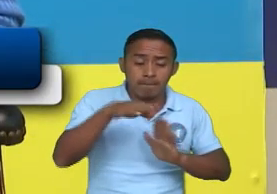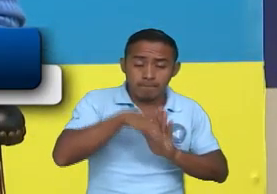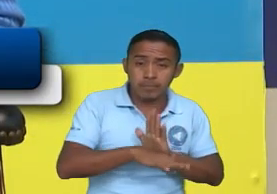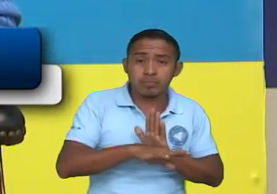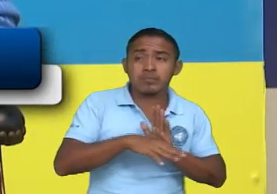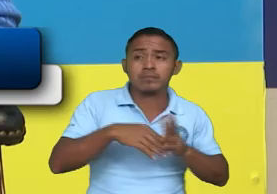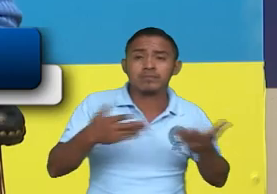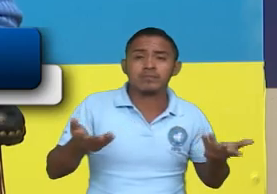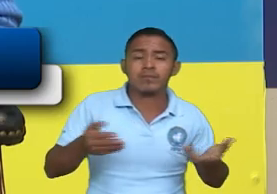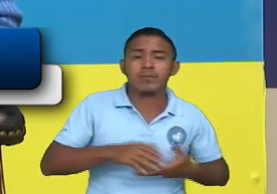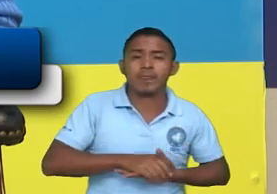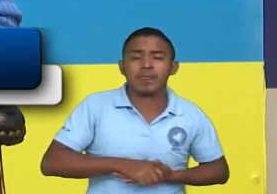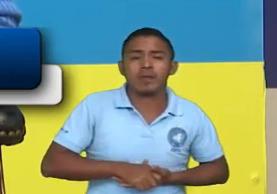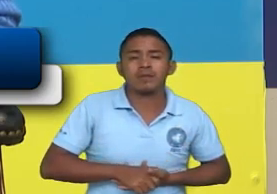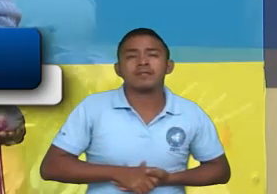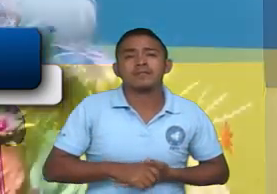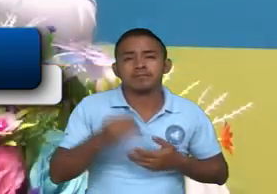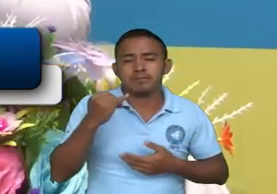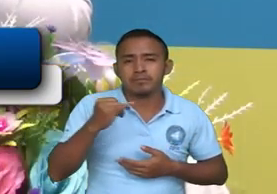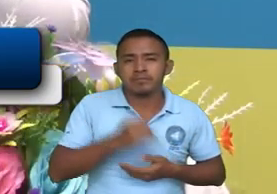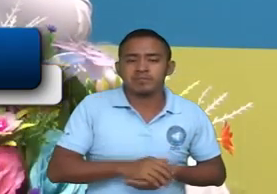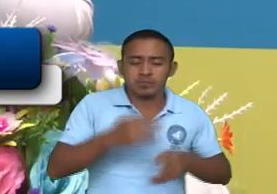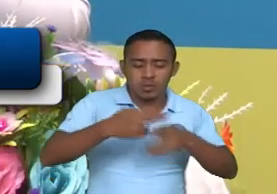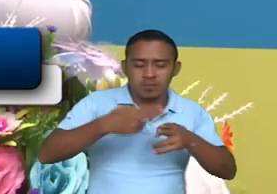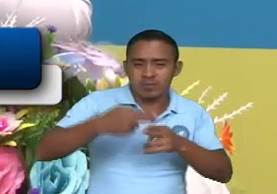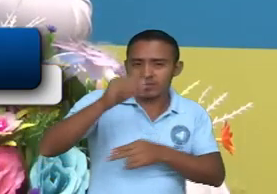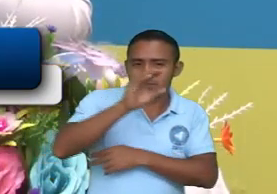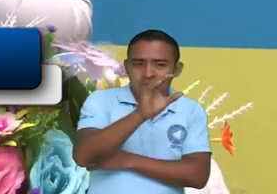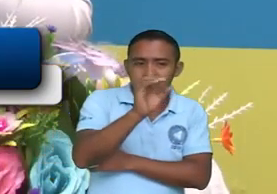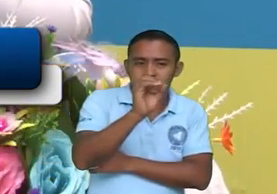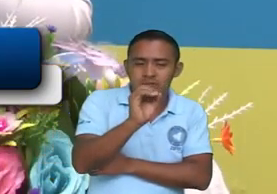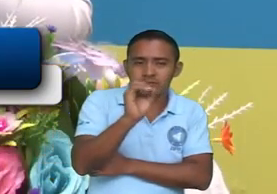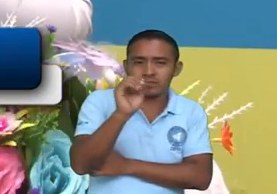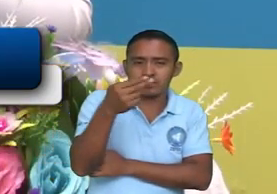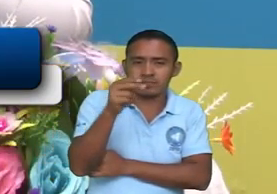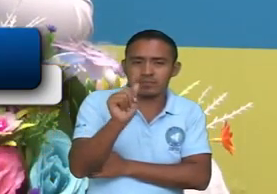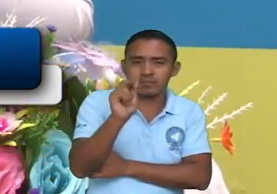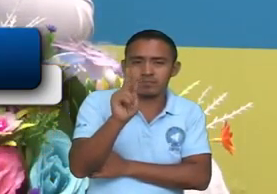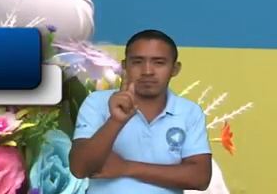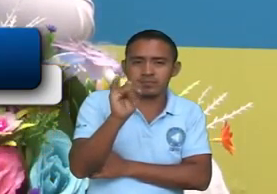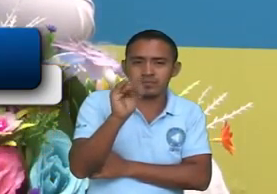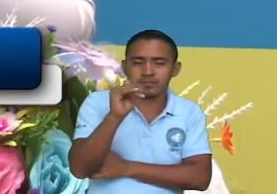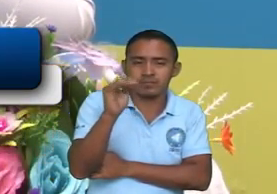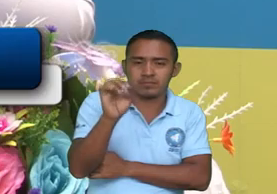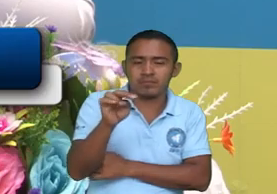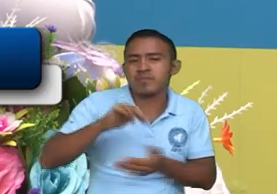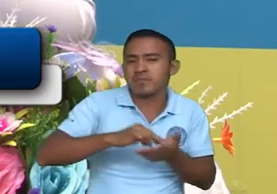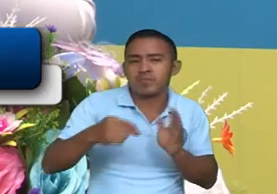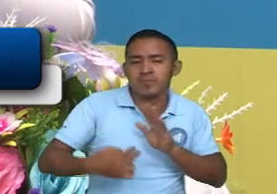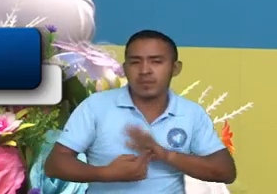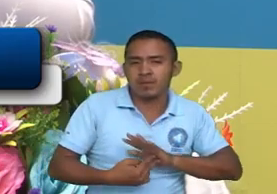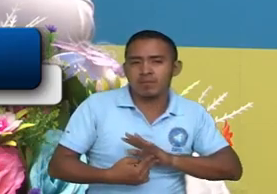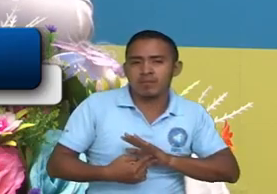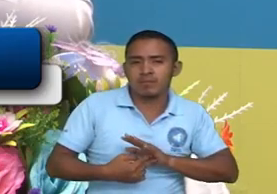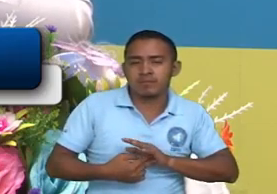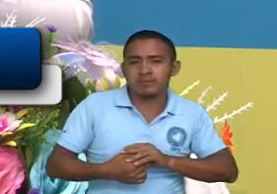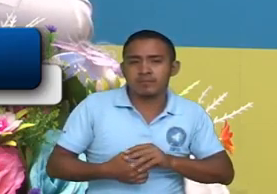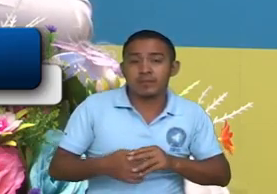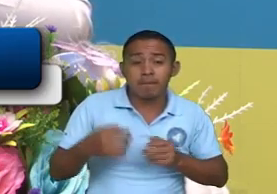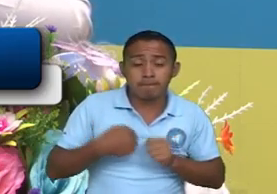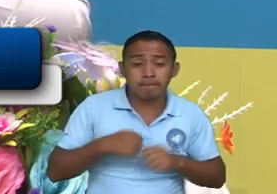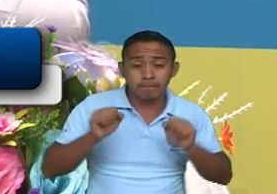y disminuir las posibilidades de una muerte súbita, decía lo de la cohabitación. En este caso, ¿cómo es que